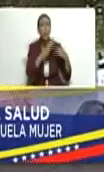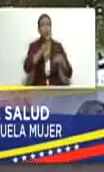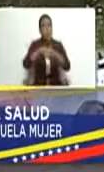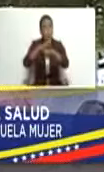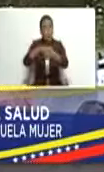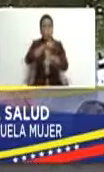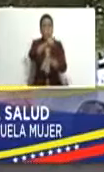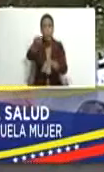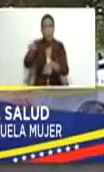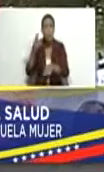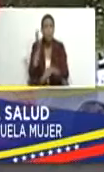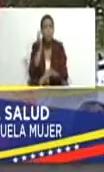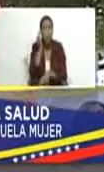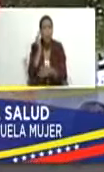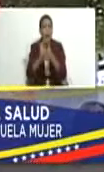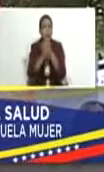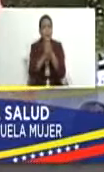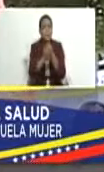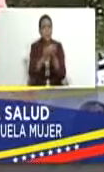compañera,